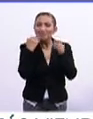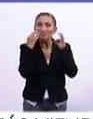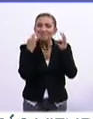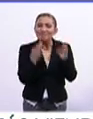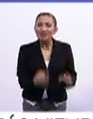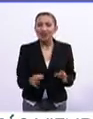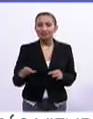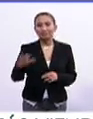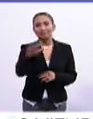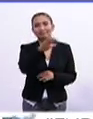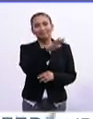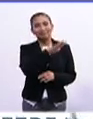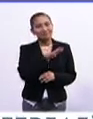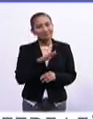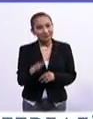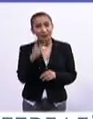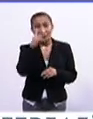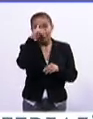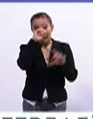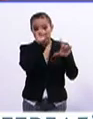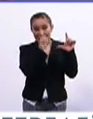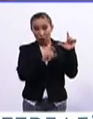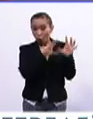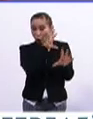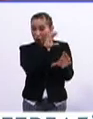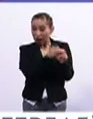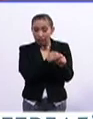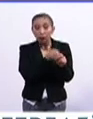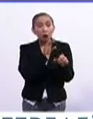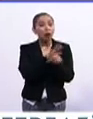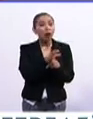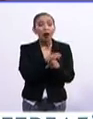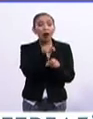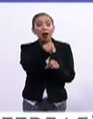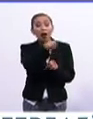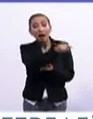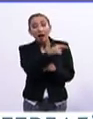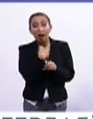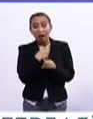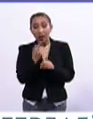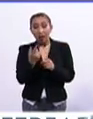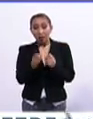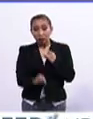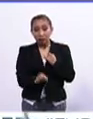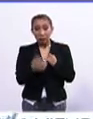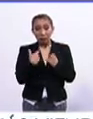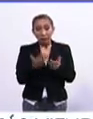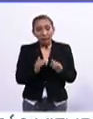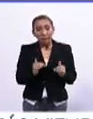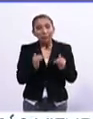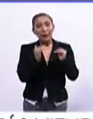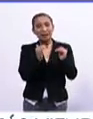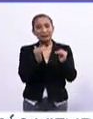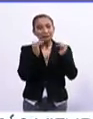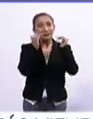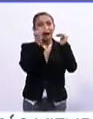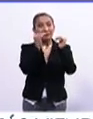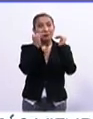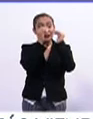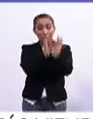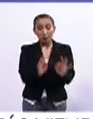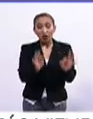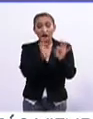a nivel, digamos, de un país o de un sistema educativo, es asegurar que los que están hasta abajo caminen más. O sea, es